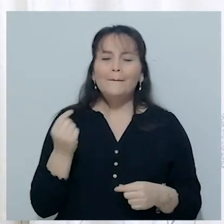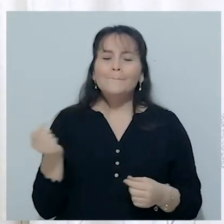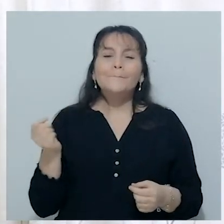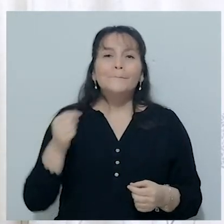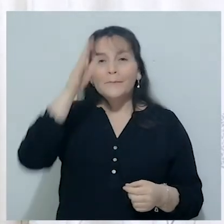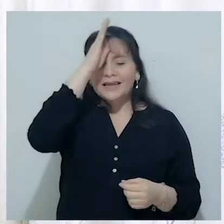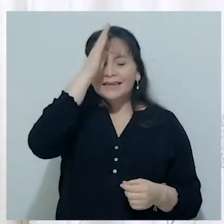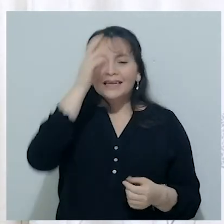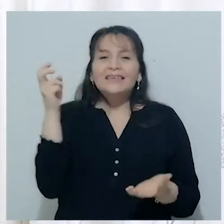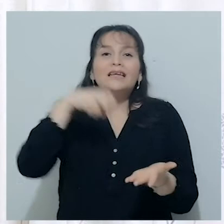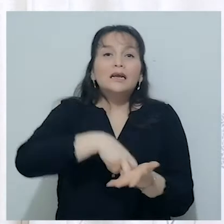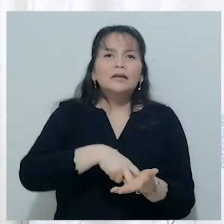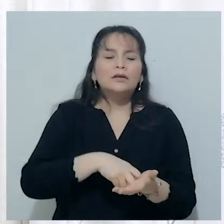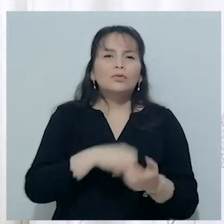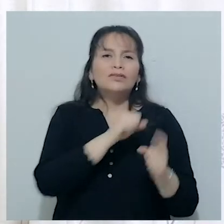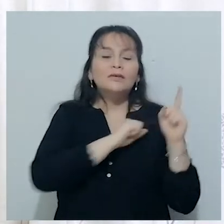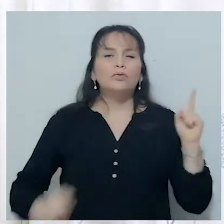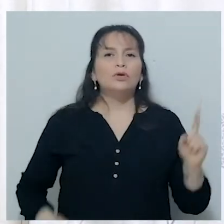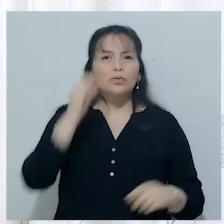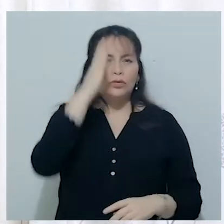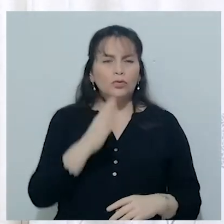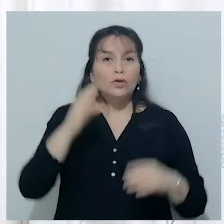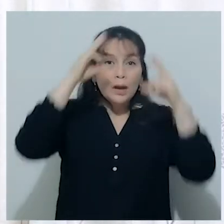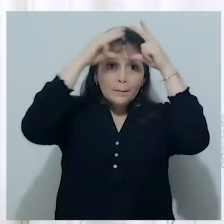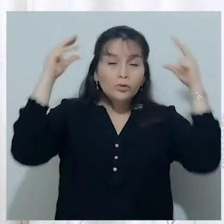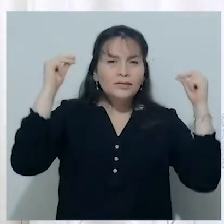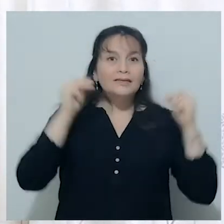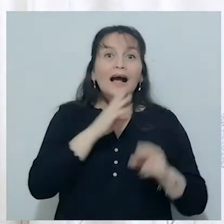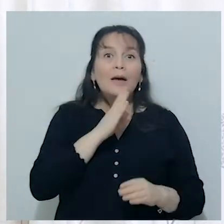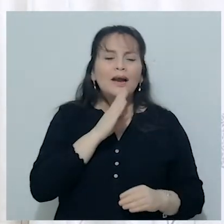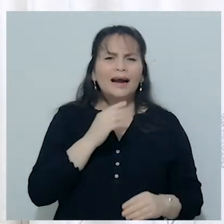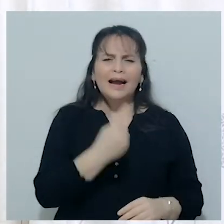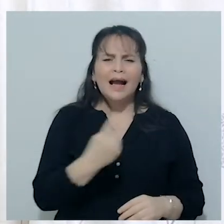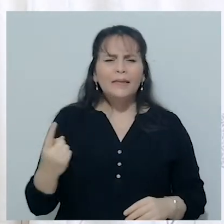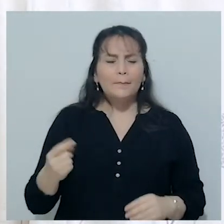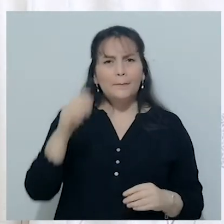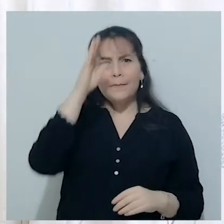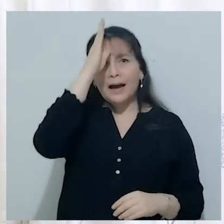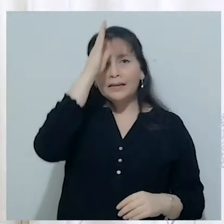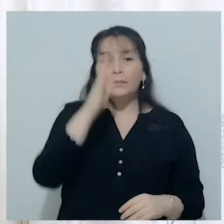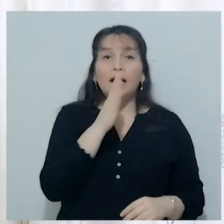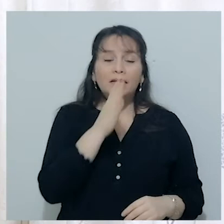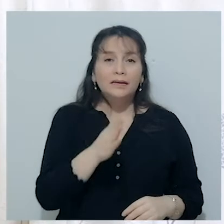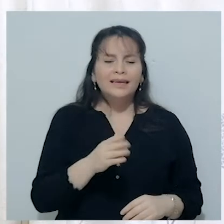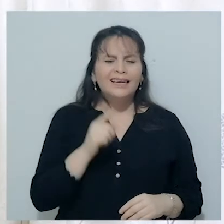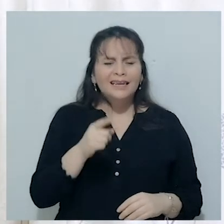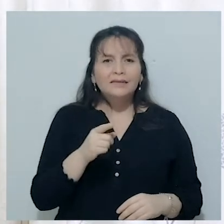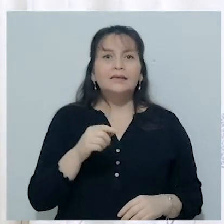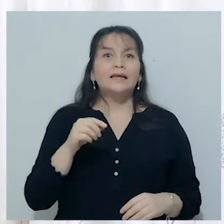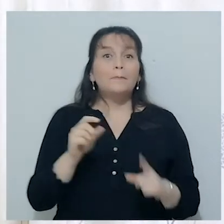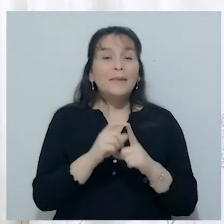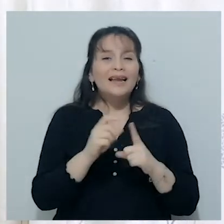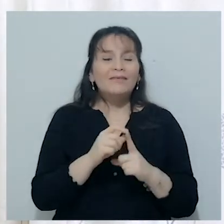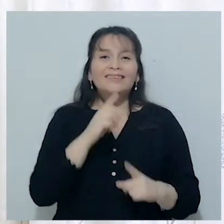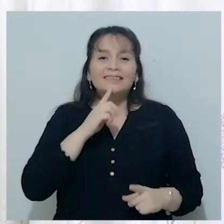propios corazones, cada padre tenía que estar rendido al señorío de Dios. Moisés les está hablando a cada papá y mamá y le dice: